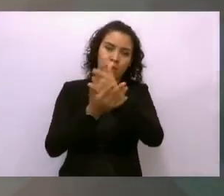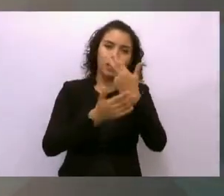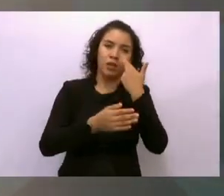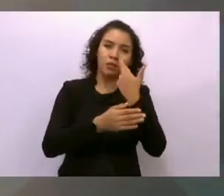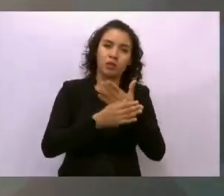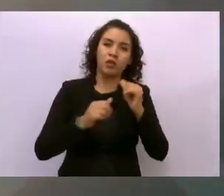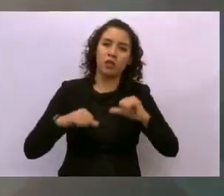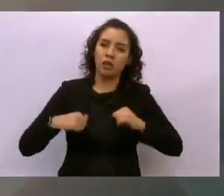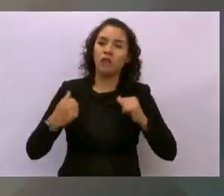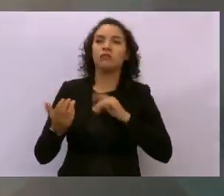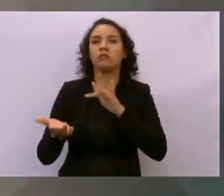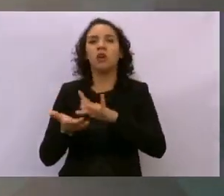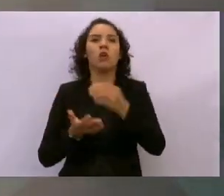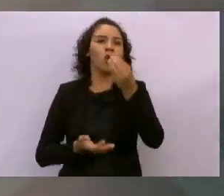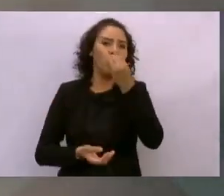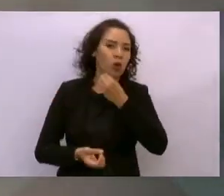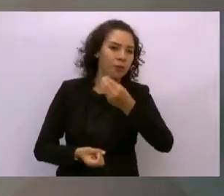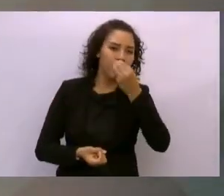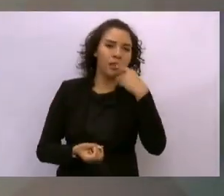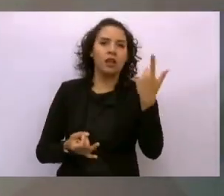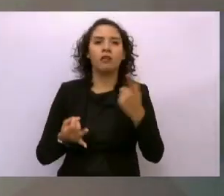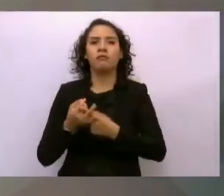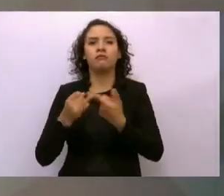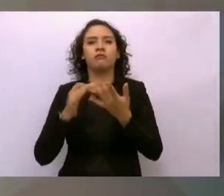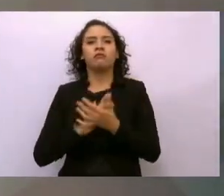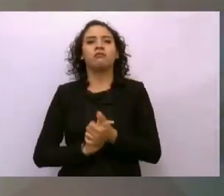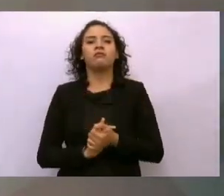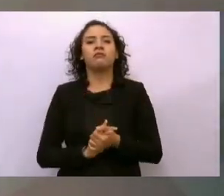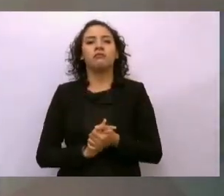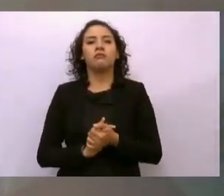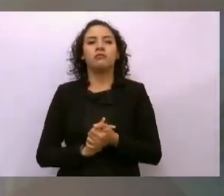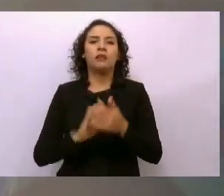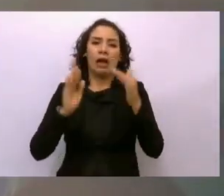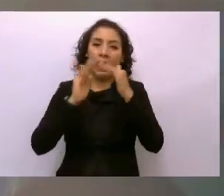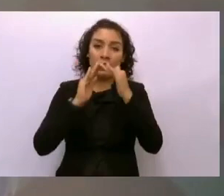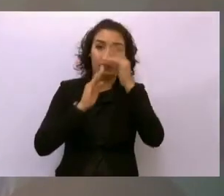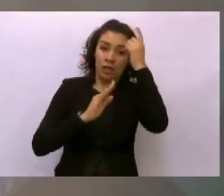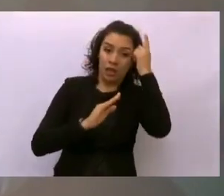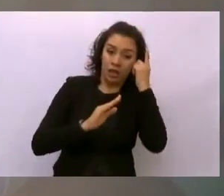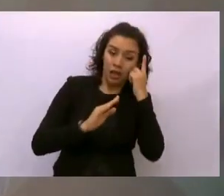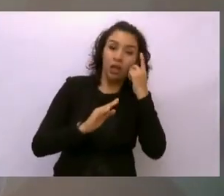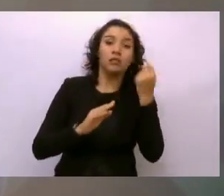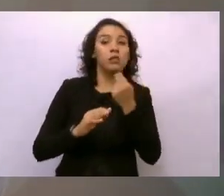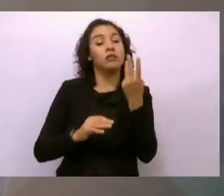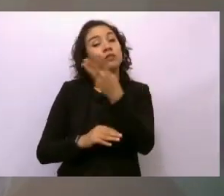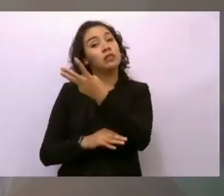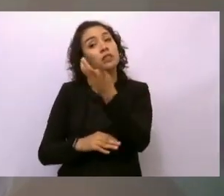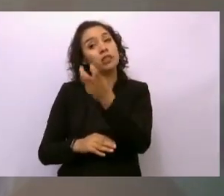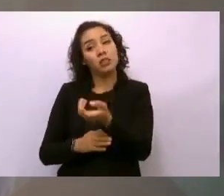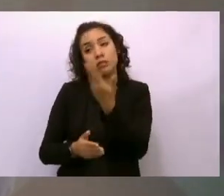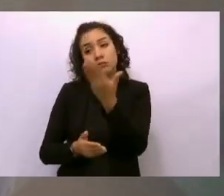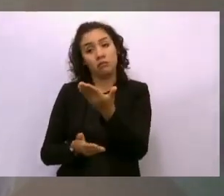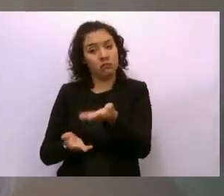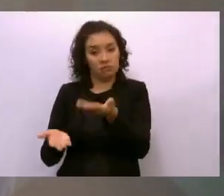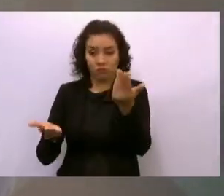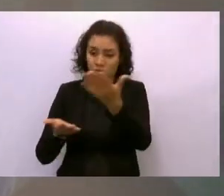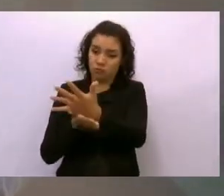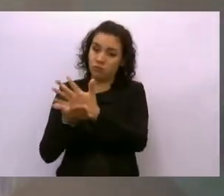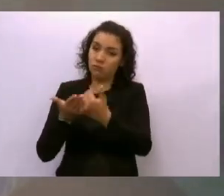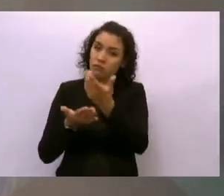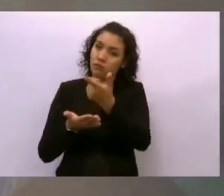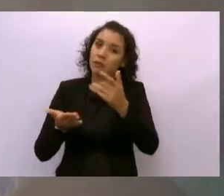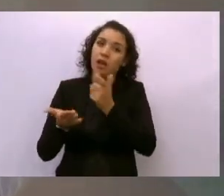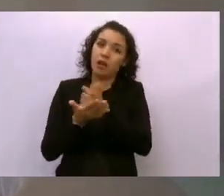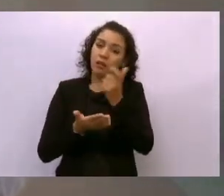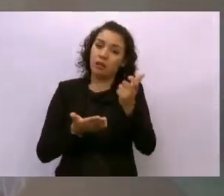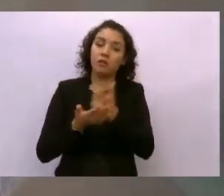que dar comida y hospedaje, son $300. Y